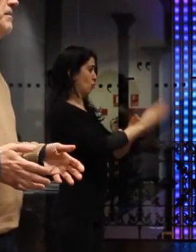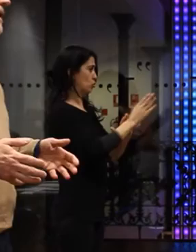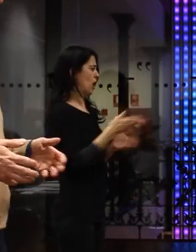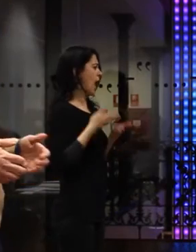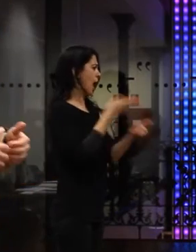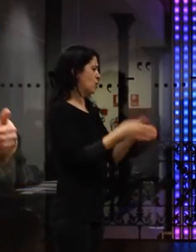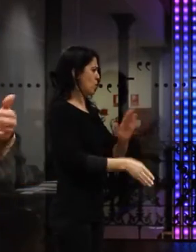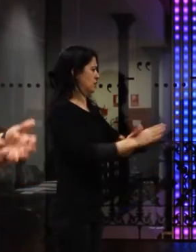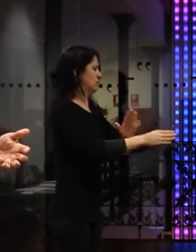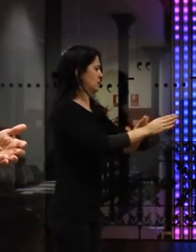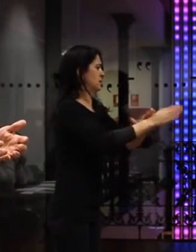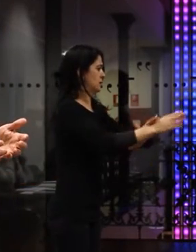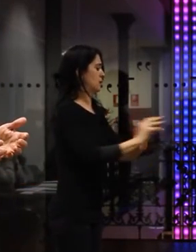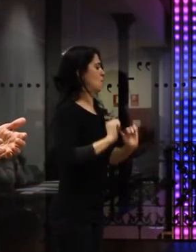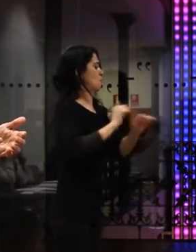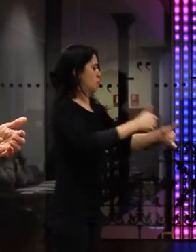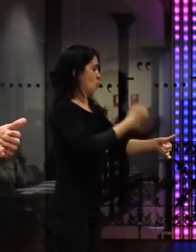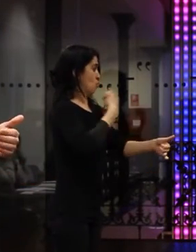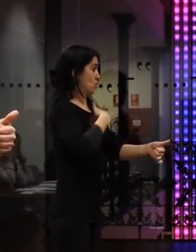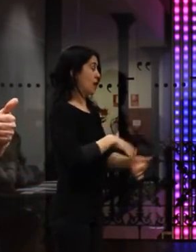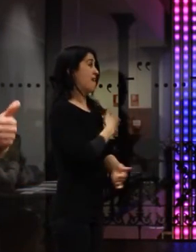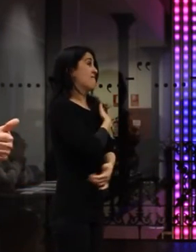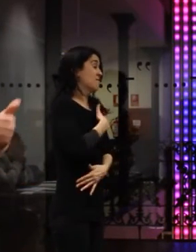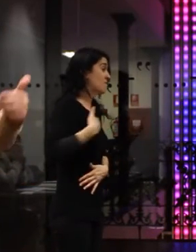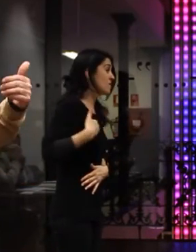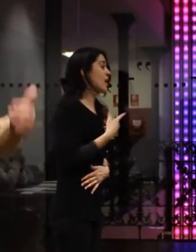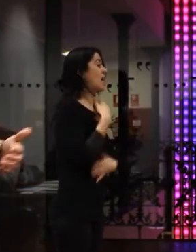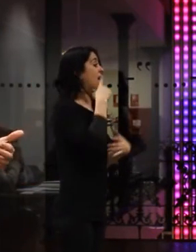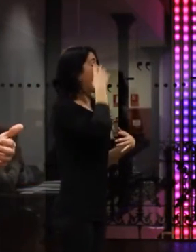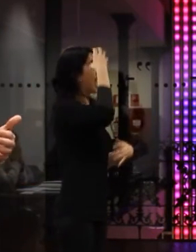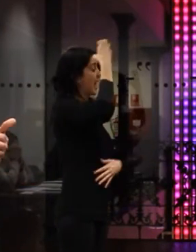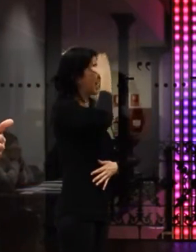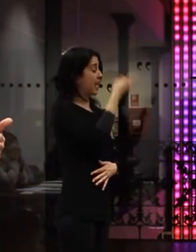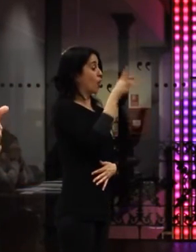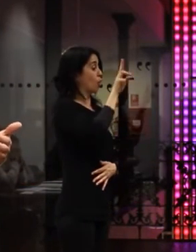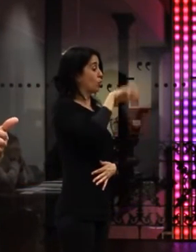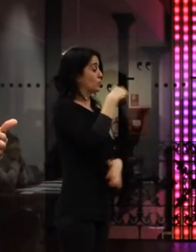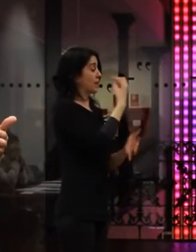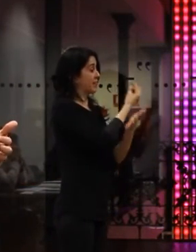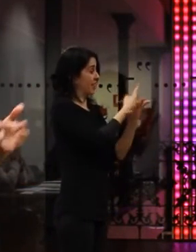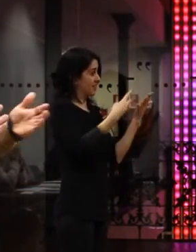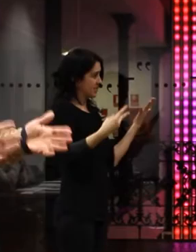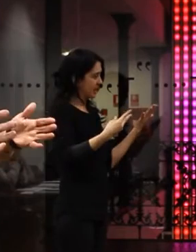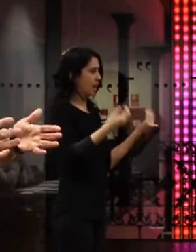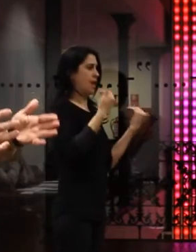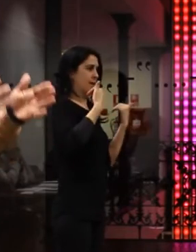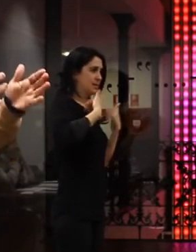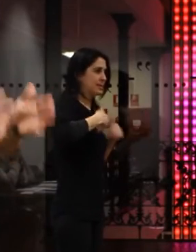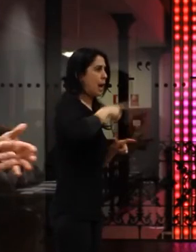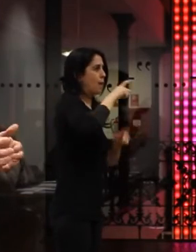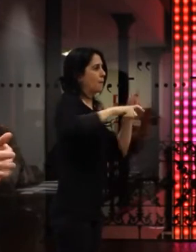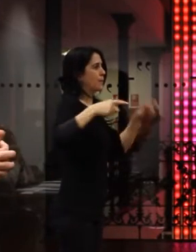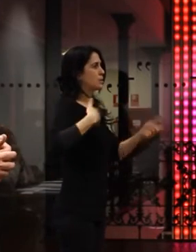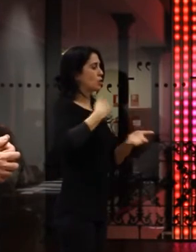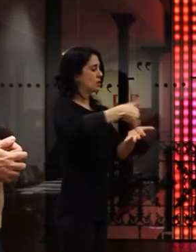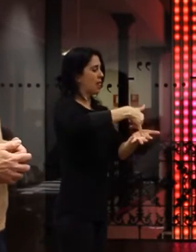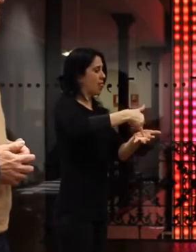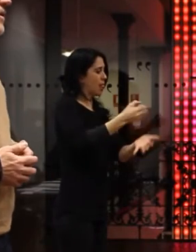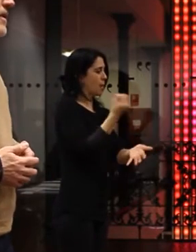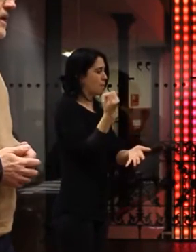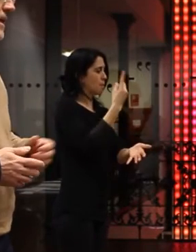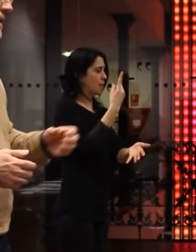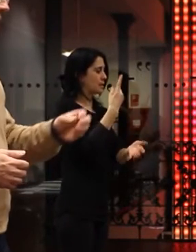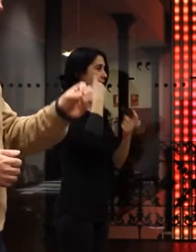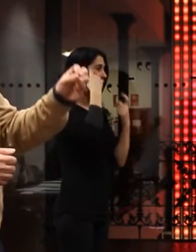necesarias, para que el enero del 2017... los ciudadanos y ciudadanas más vulnerables no sientan el efecto